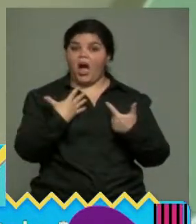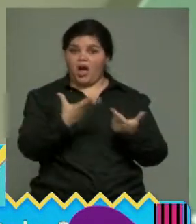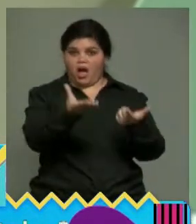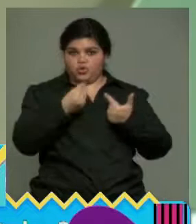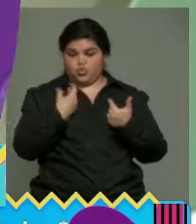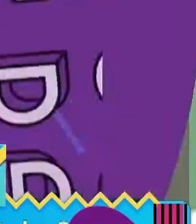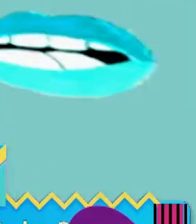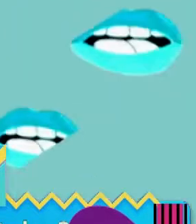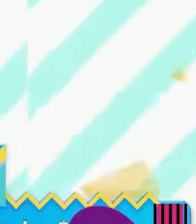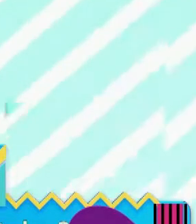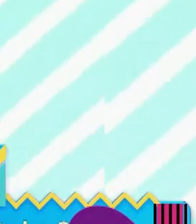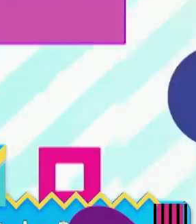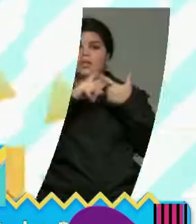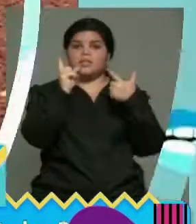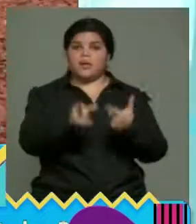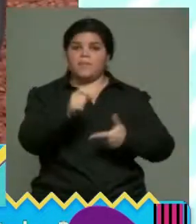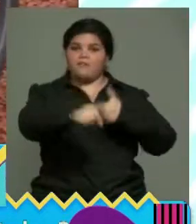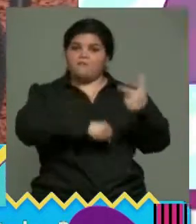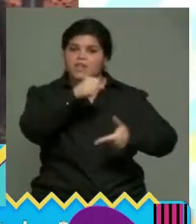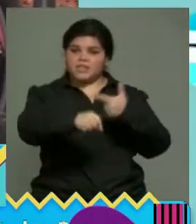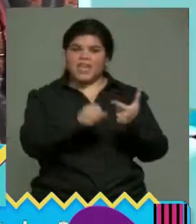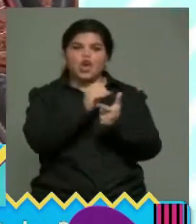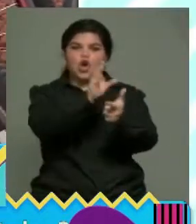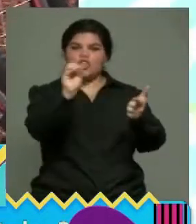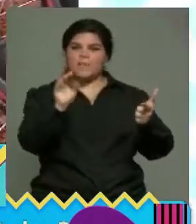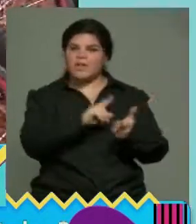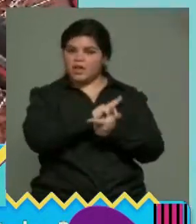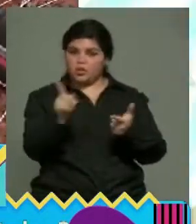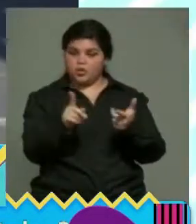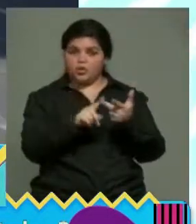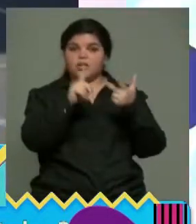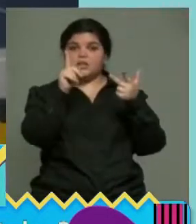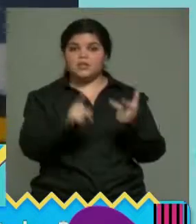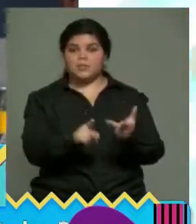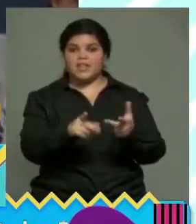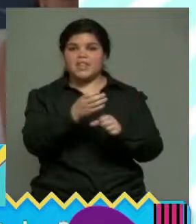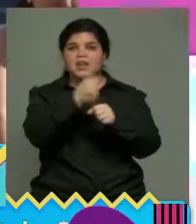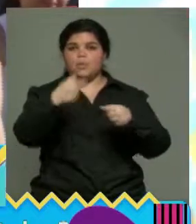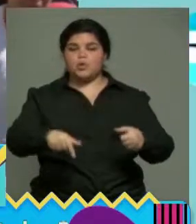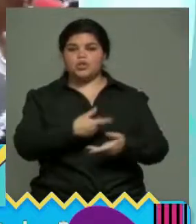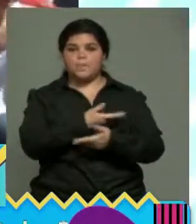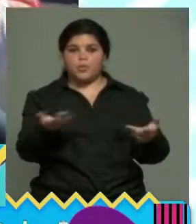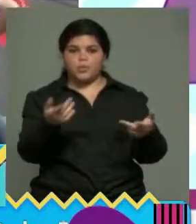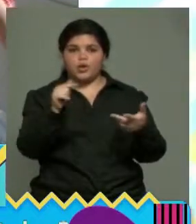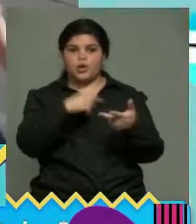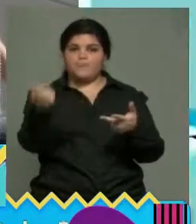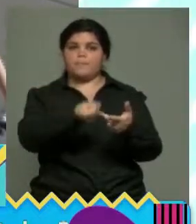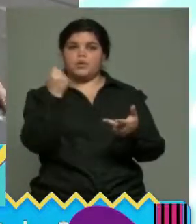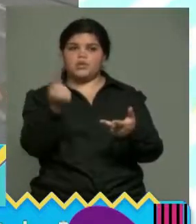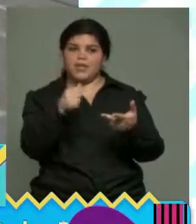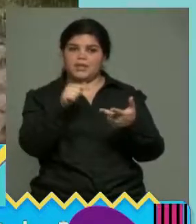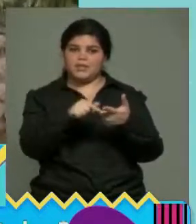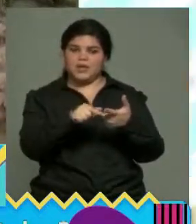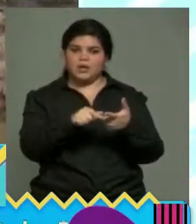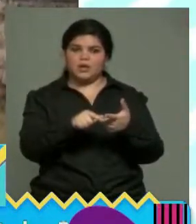en bicicleta, que no contamina, y parte es andar en transporte público, mover la mayor cantidad de personas con la menor